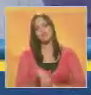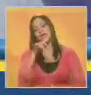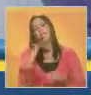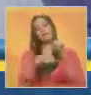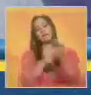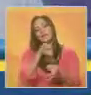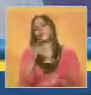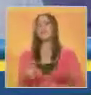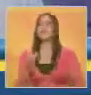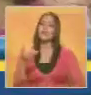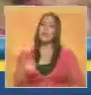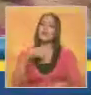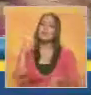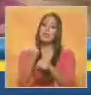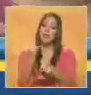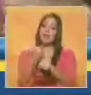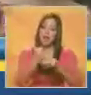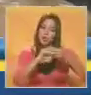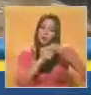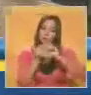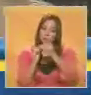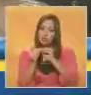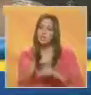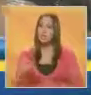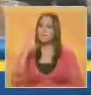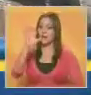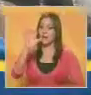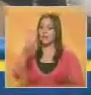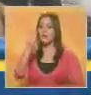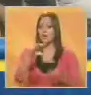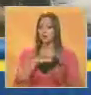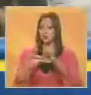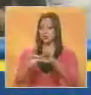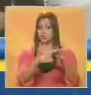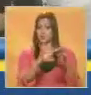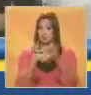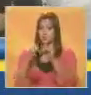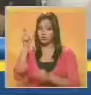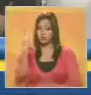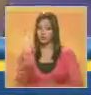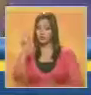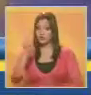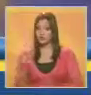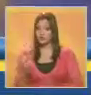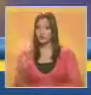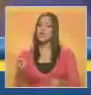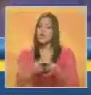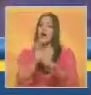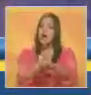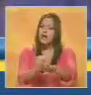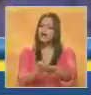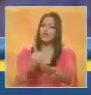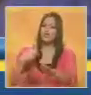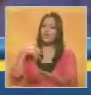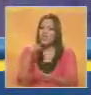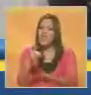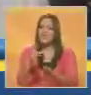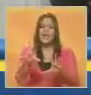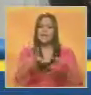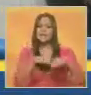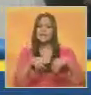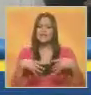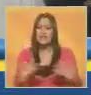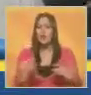es indispensable trabajar por la reconstrucción del país y por la unión de los venezolanos. Además, dijo que el camino que se debe tomar es el de